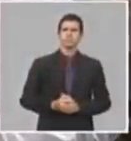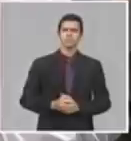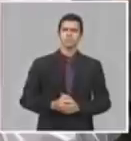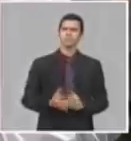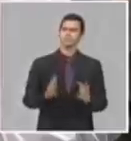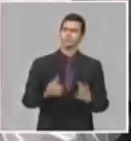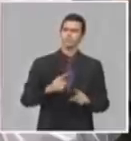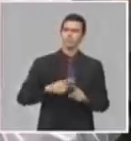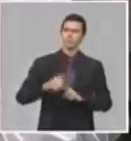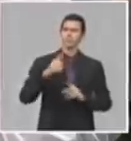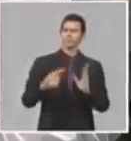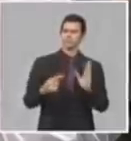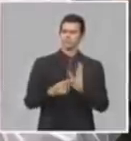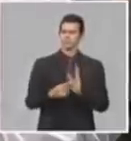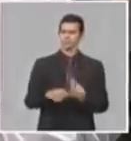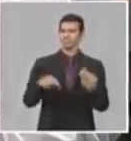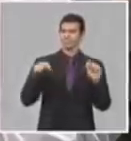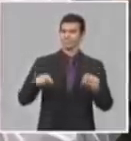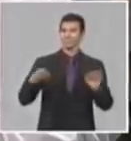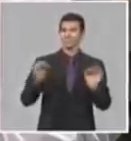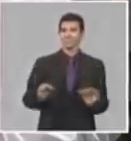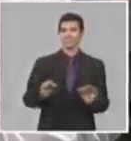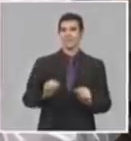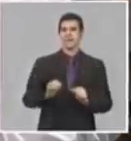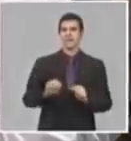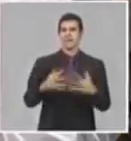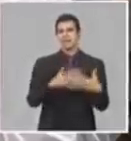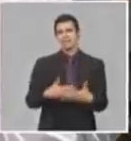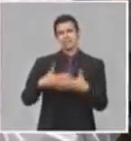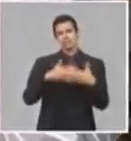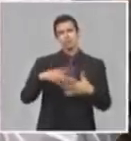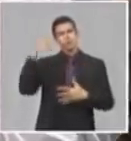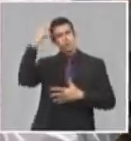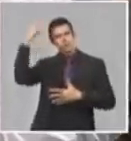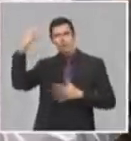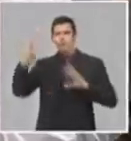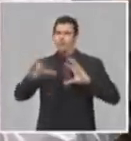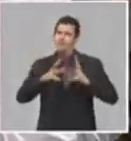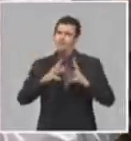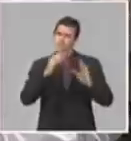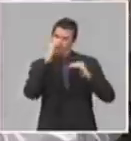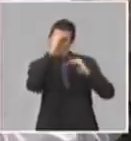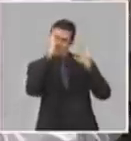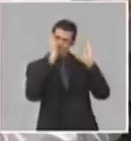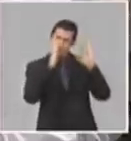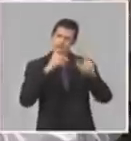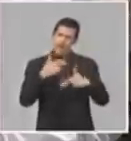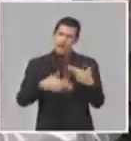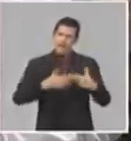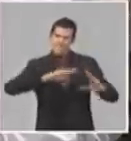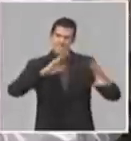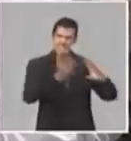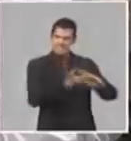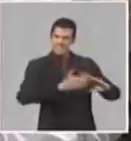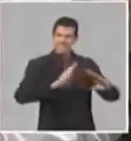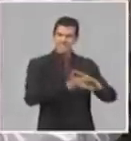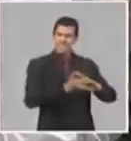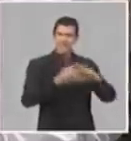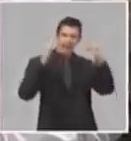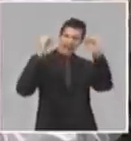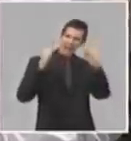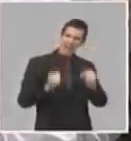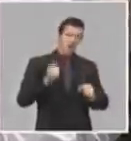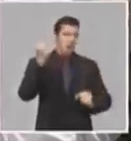no obstante a la hostilidad que persiste en el gobierno de los Estados Unidos con la implementación de medidas que recrudecen el